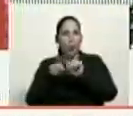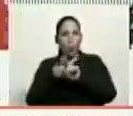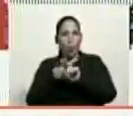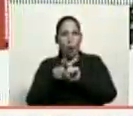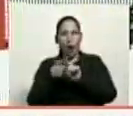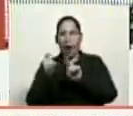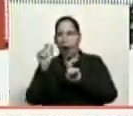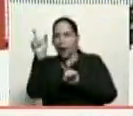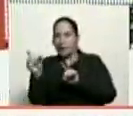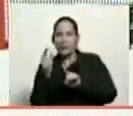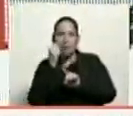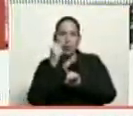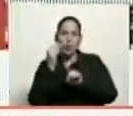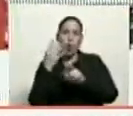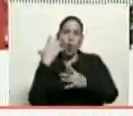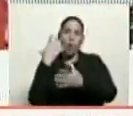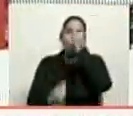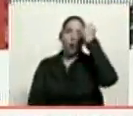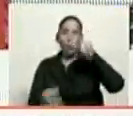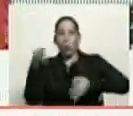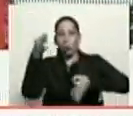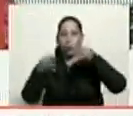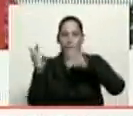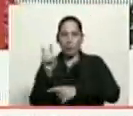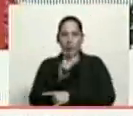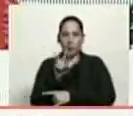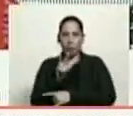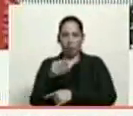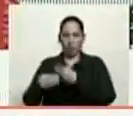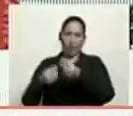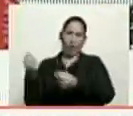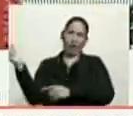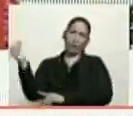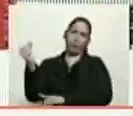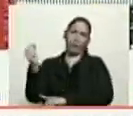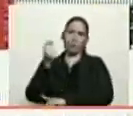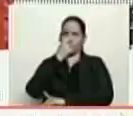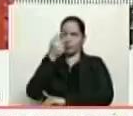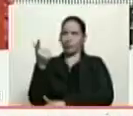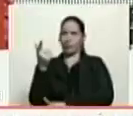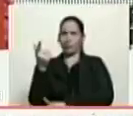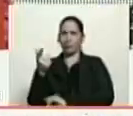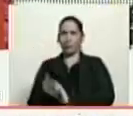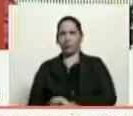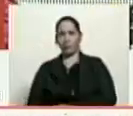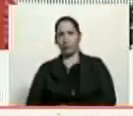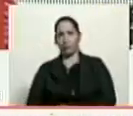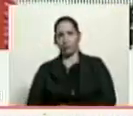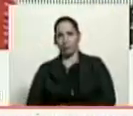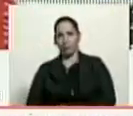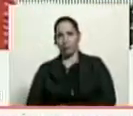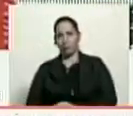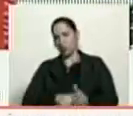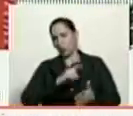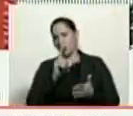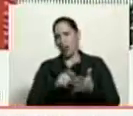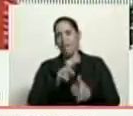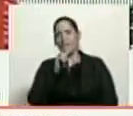la justicia de Venezuela, que lo hagan. Total, ya tienen 20 años en